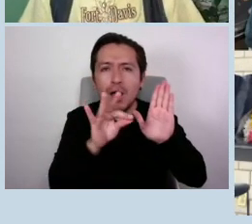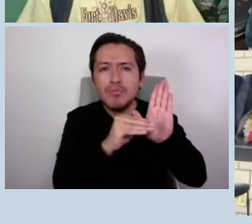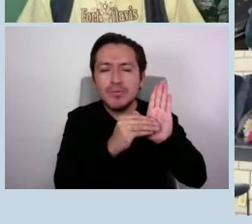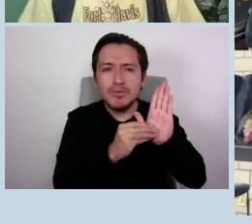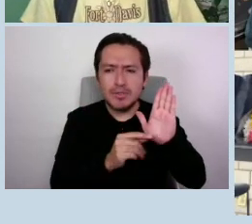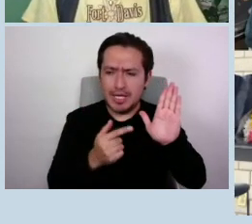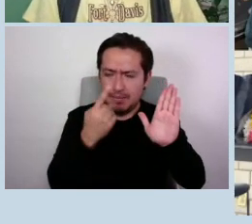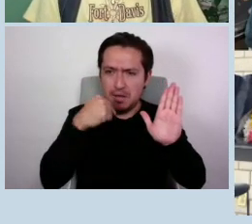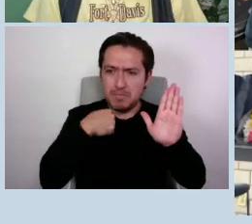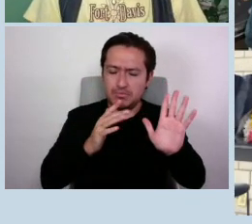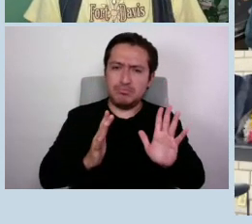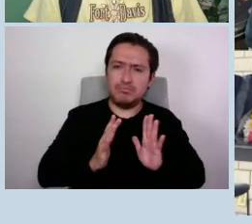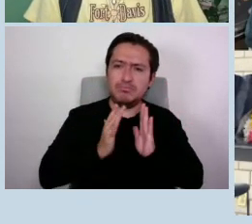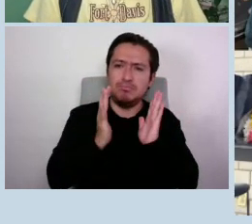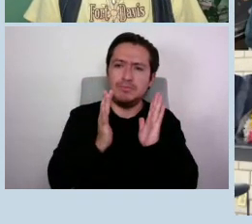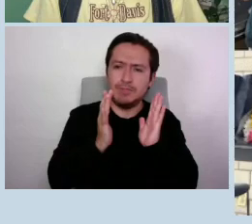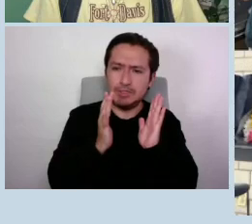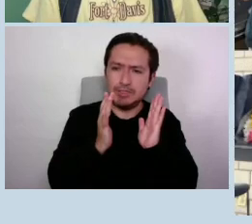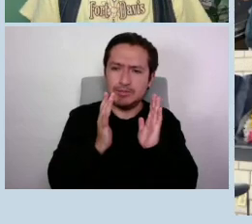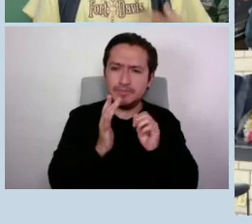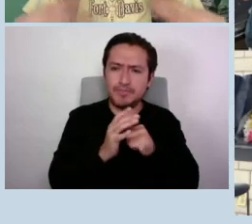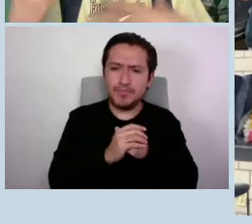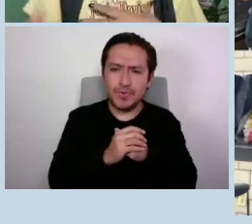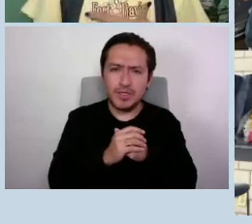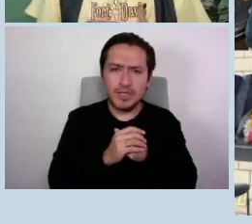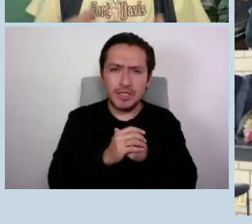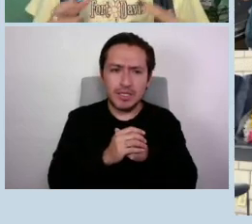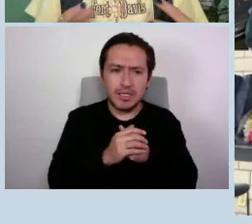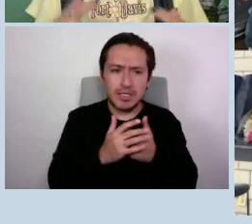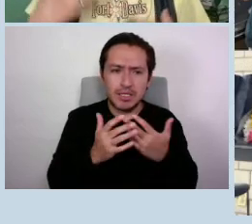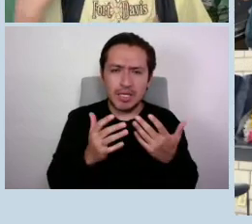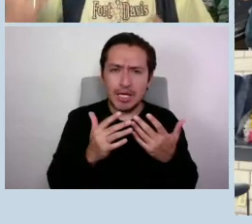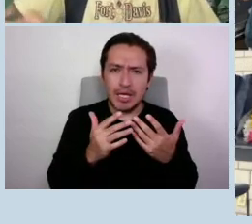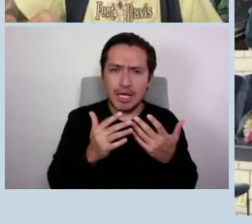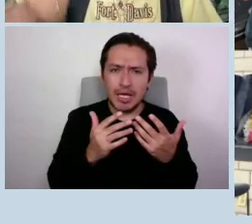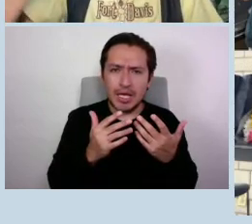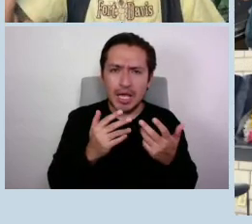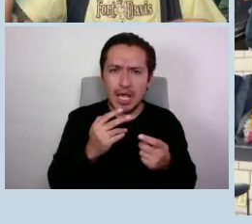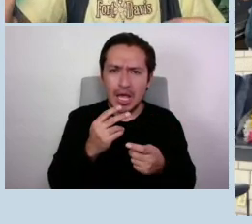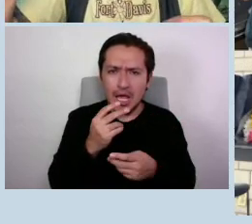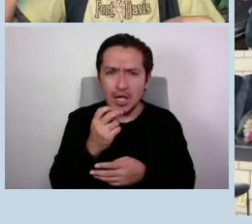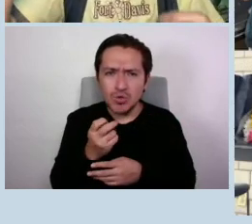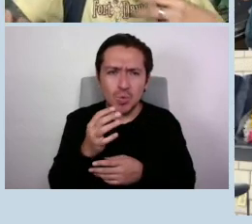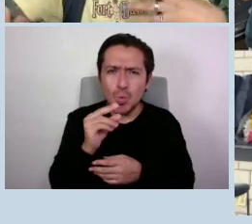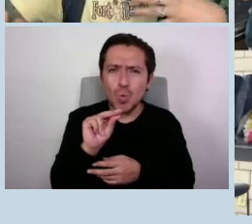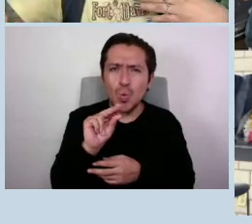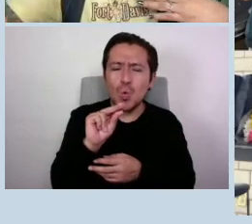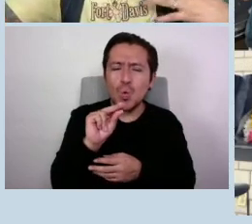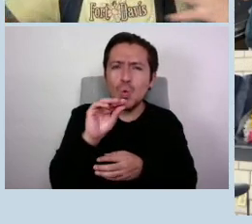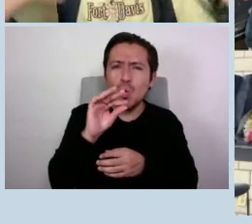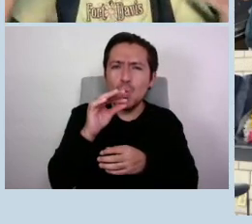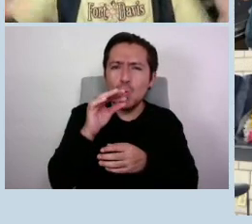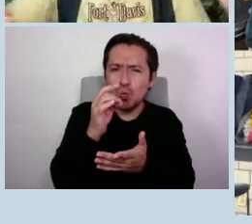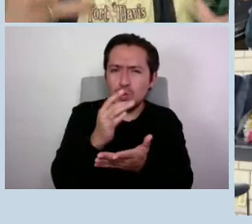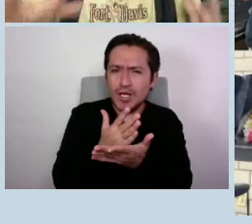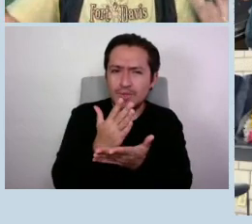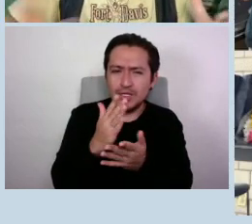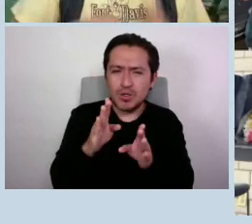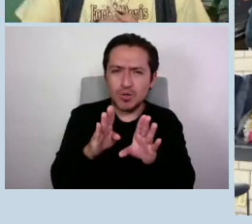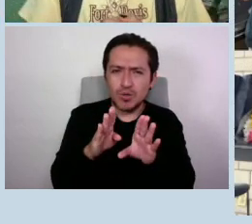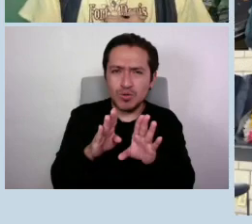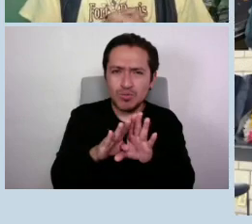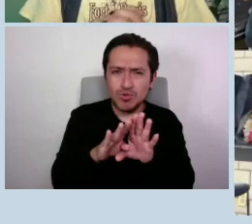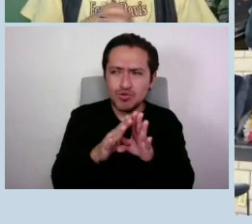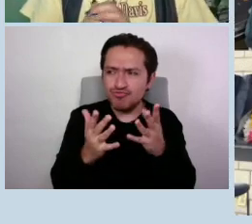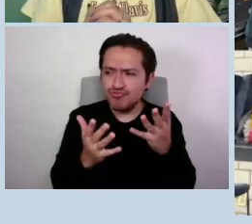me di cuenta que no es solo e hacer eventos o crear contenido eh didáctico en cierto